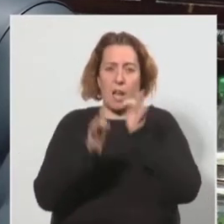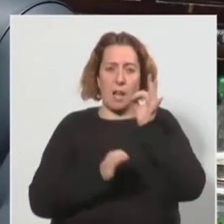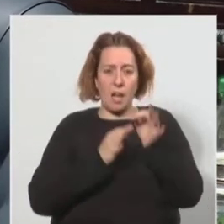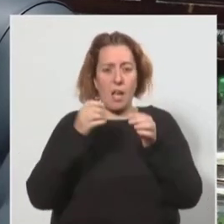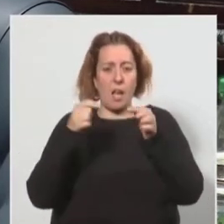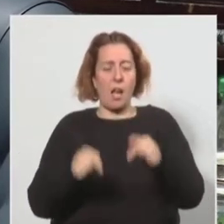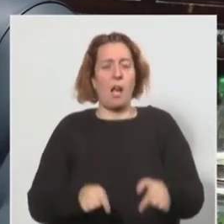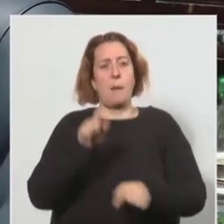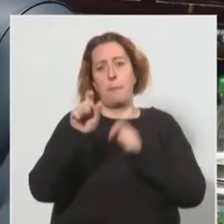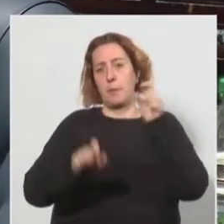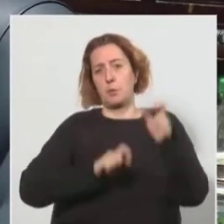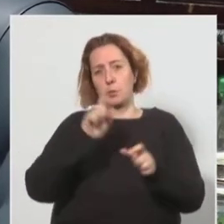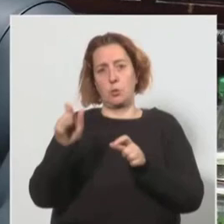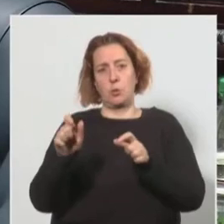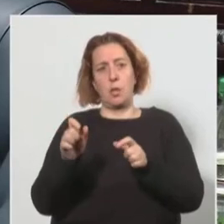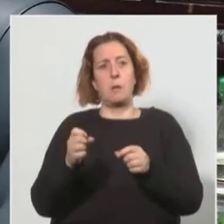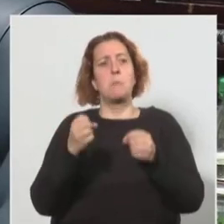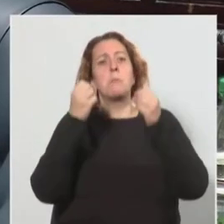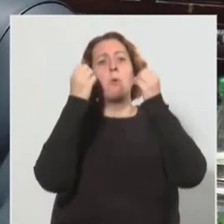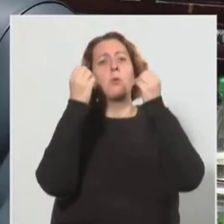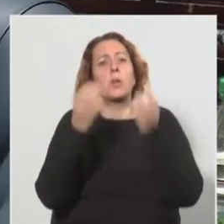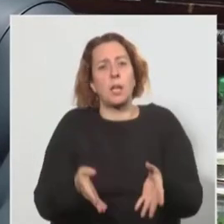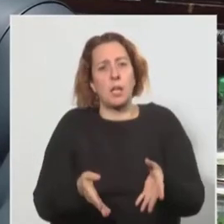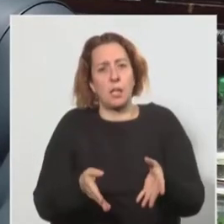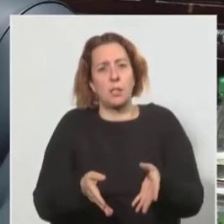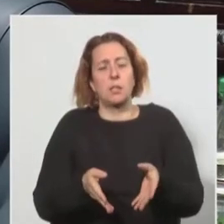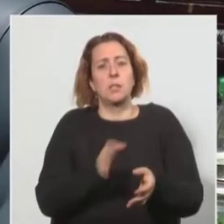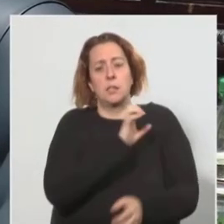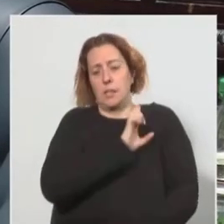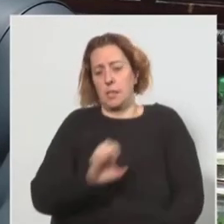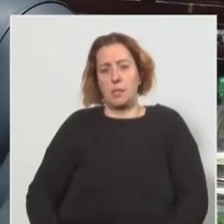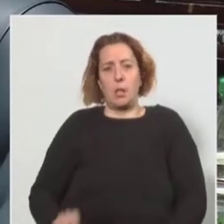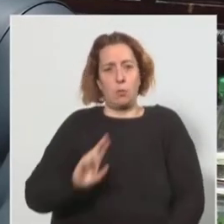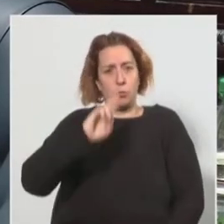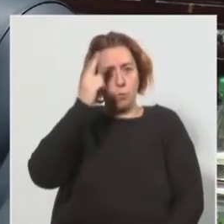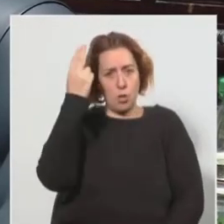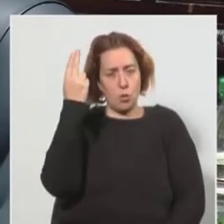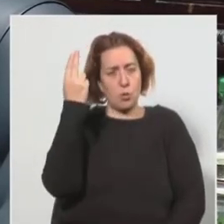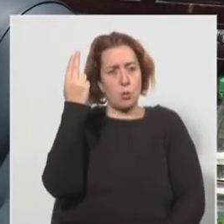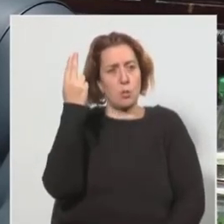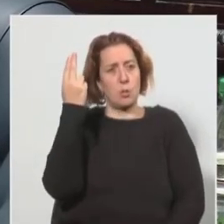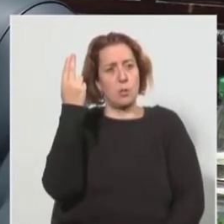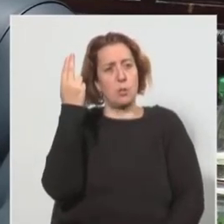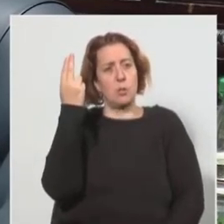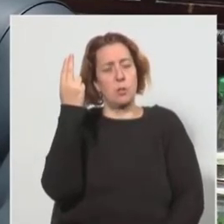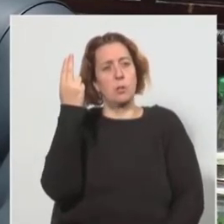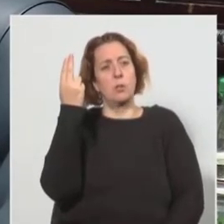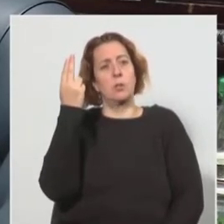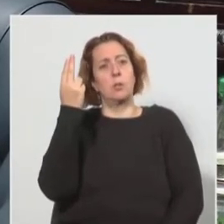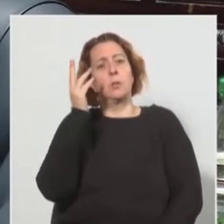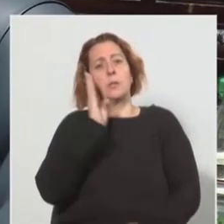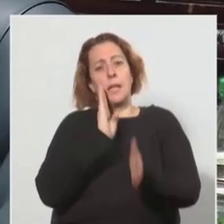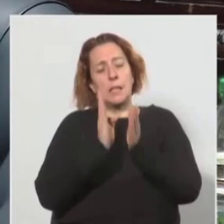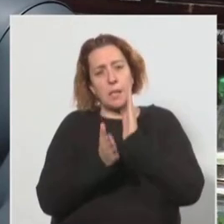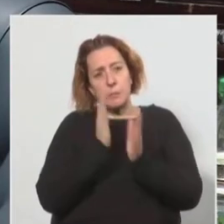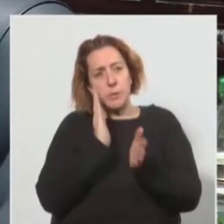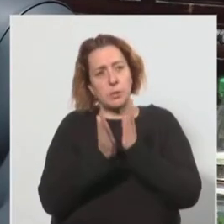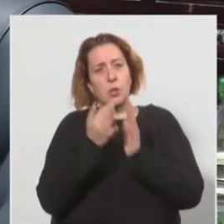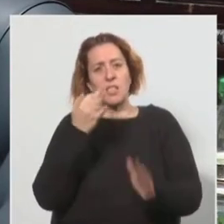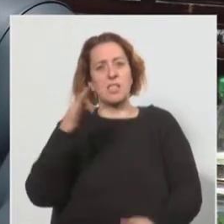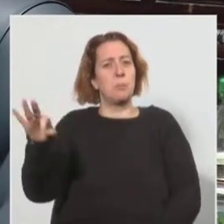la ciudadanía las razones que llevaron al Estado uruguayo a un tratamiento